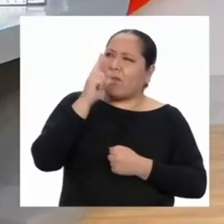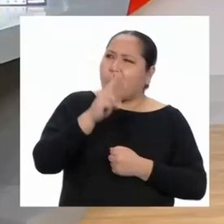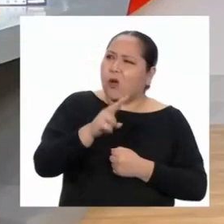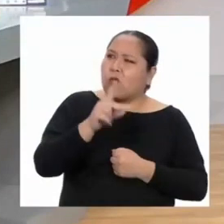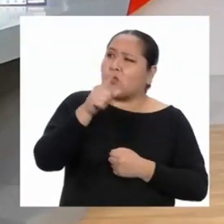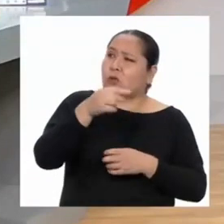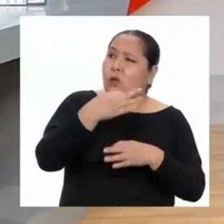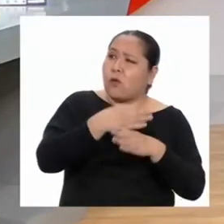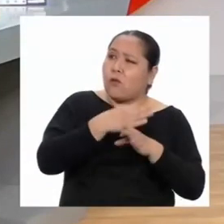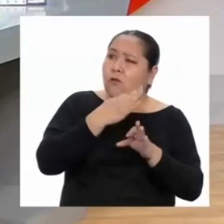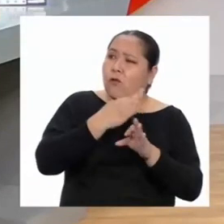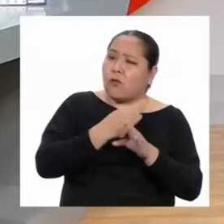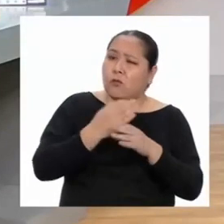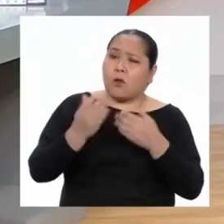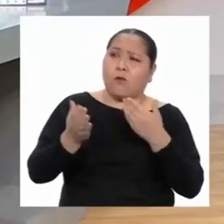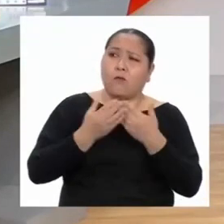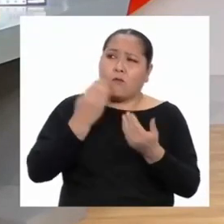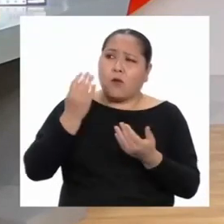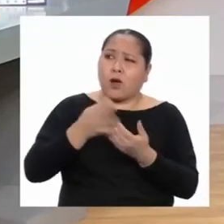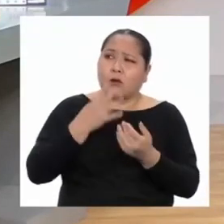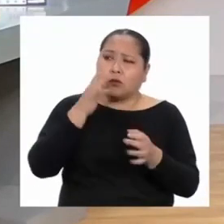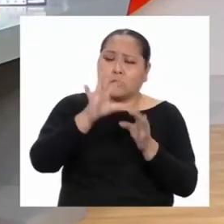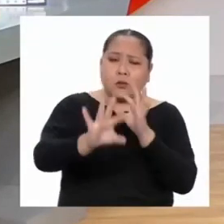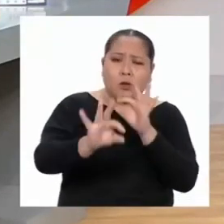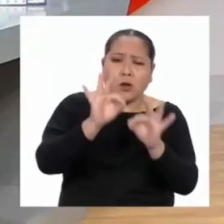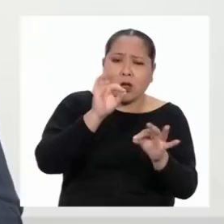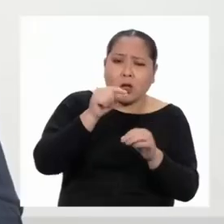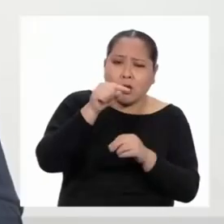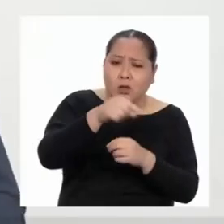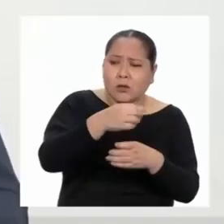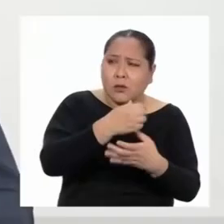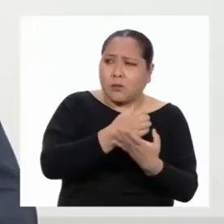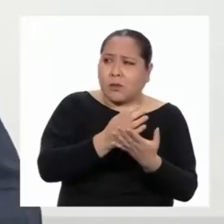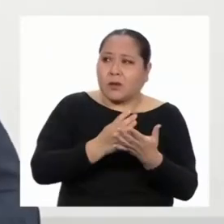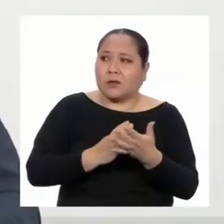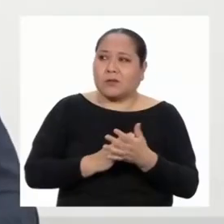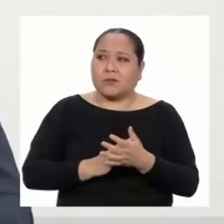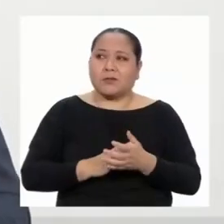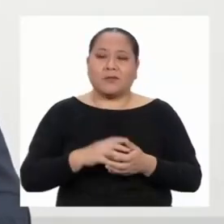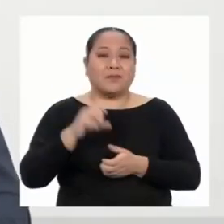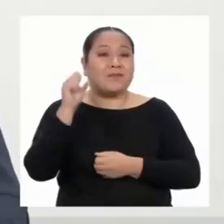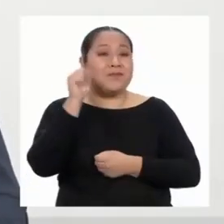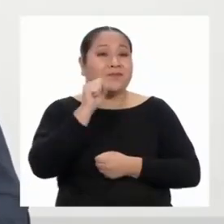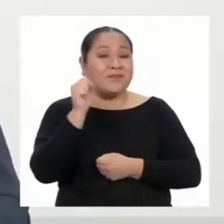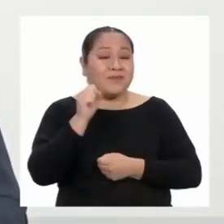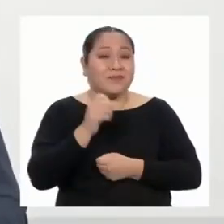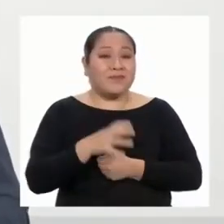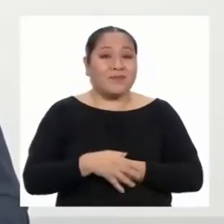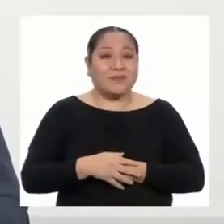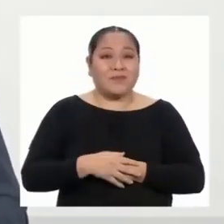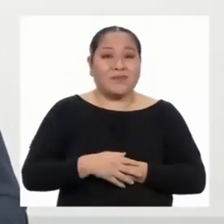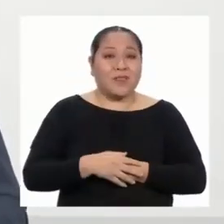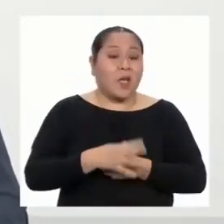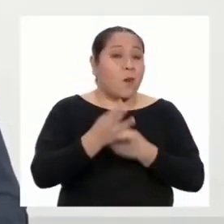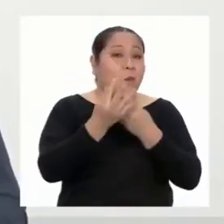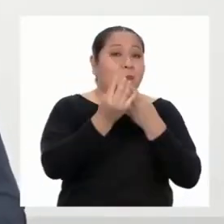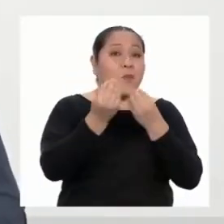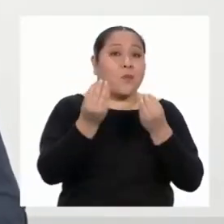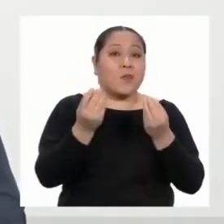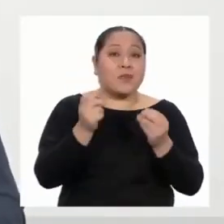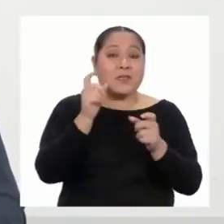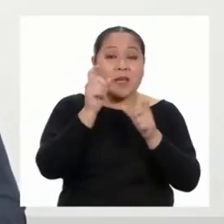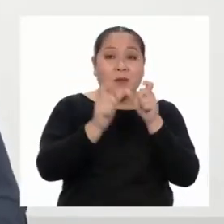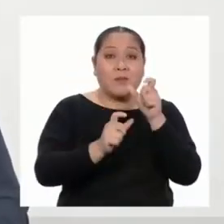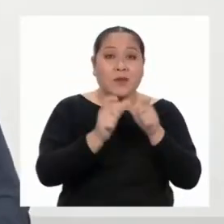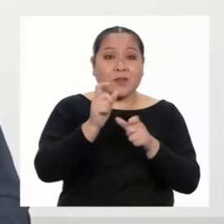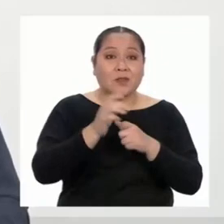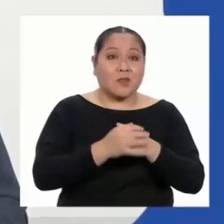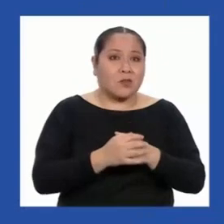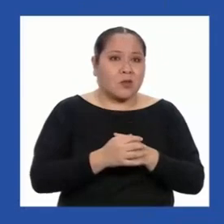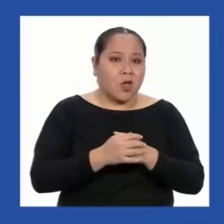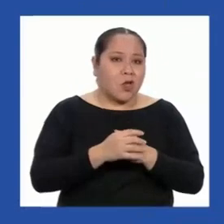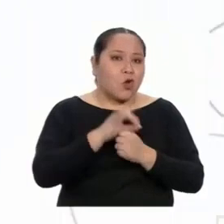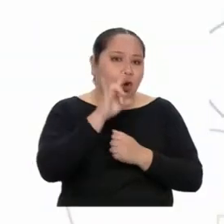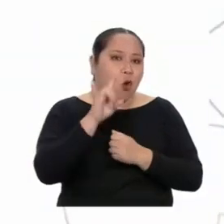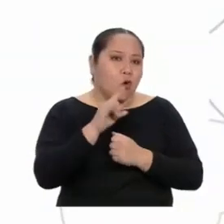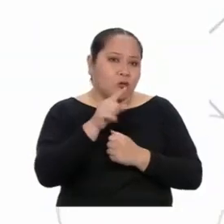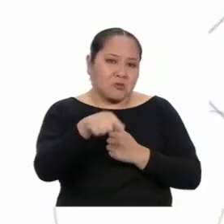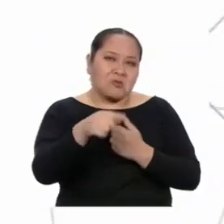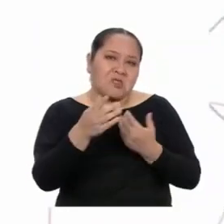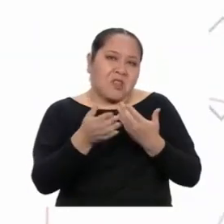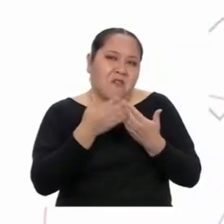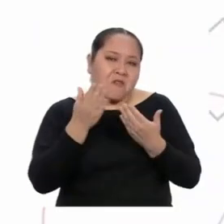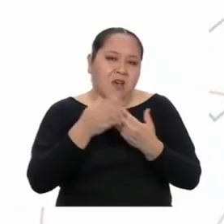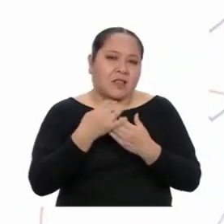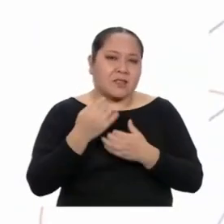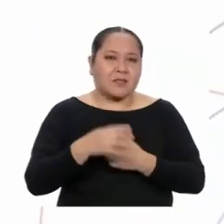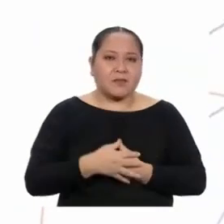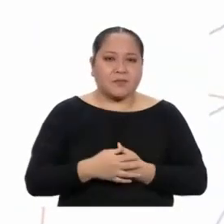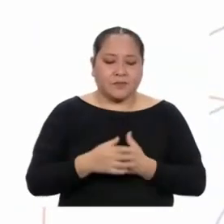manera bien sencilla de elegir la muestra. Sí, digamos que muchas personas lo prefieren por su simpleza.